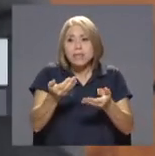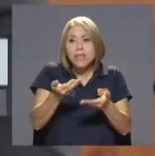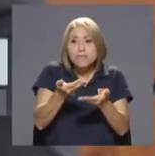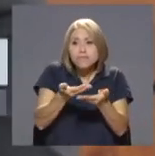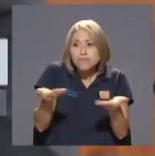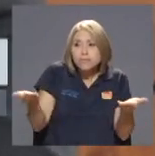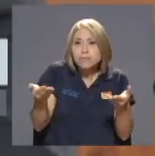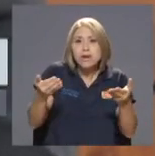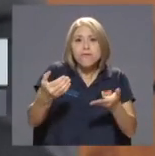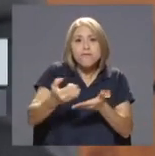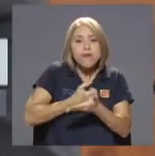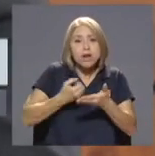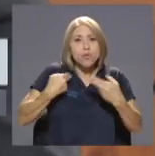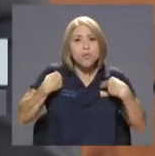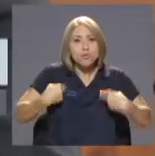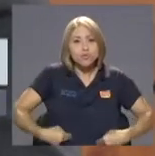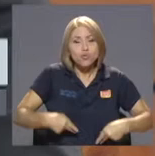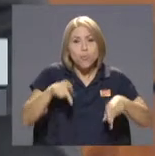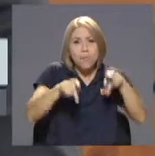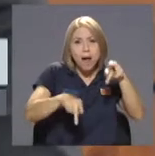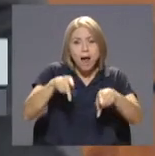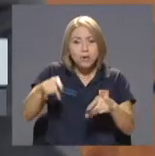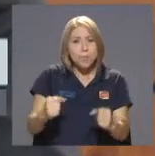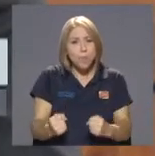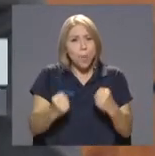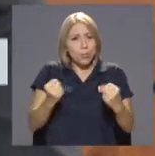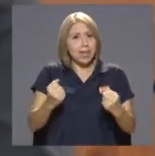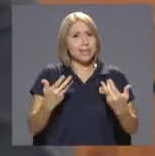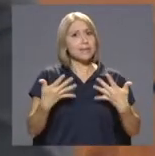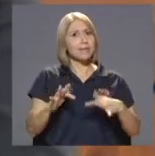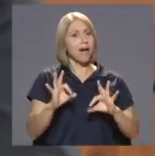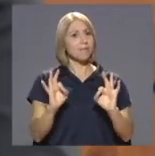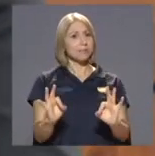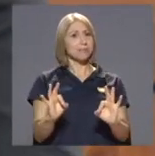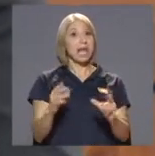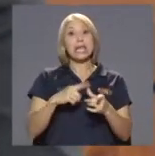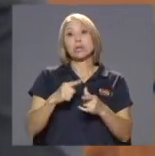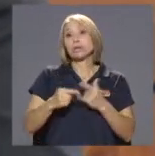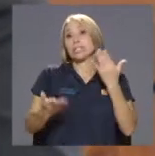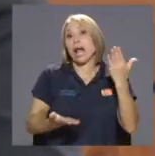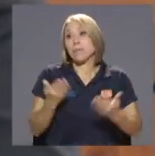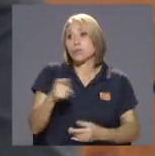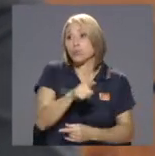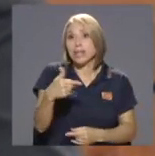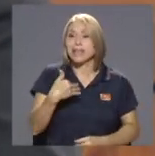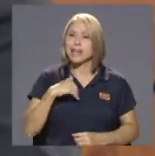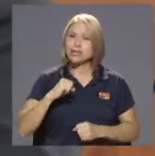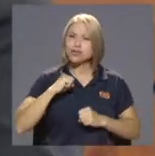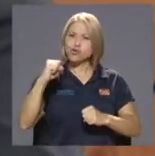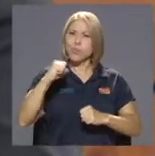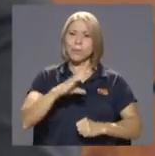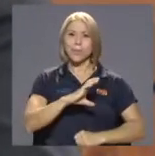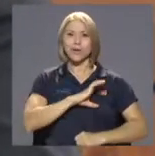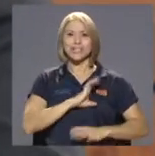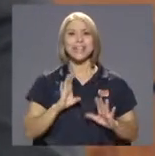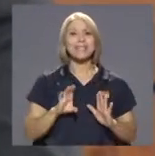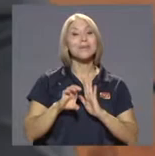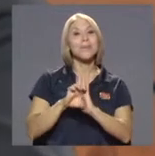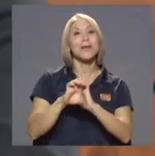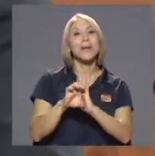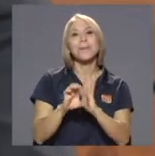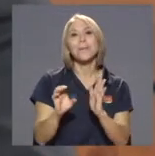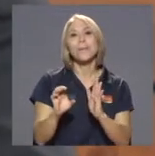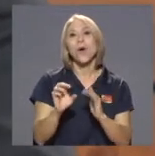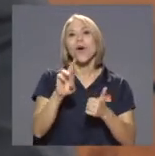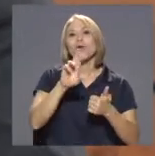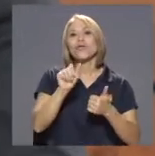se ha venido consolidando. Entonces usted de repente tiene super policías, ¿verdad? Tiene ahí a un